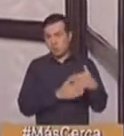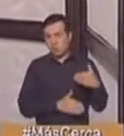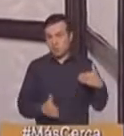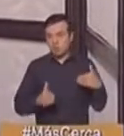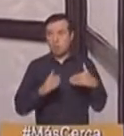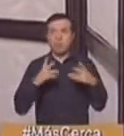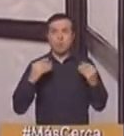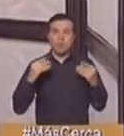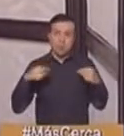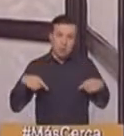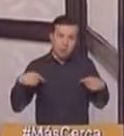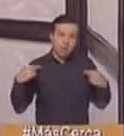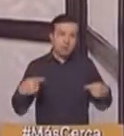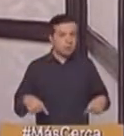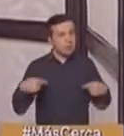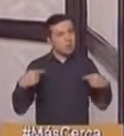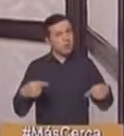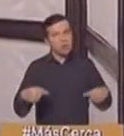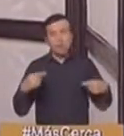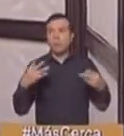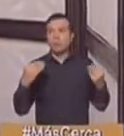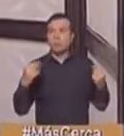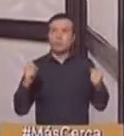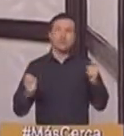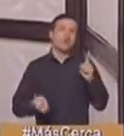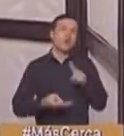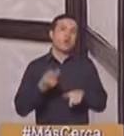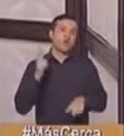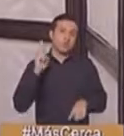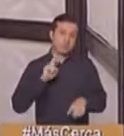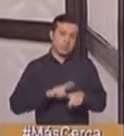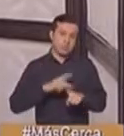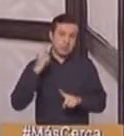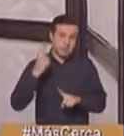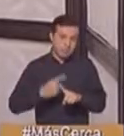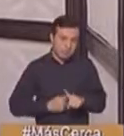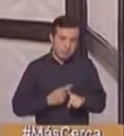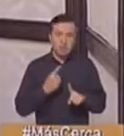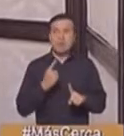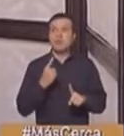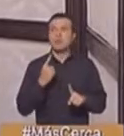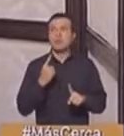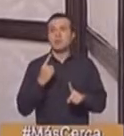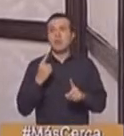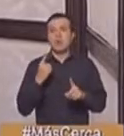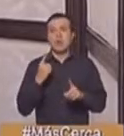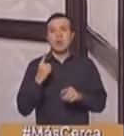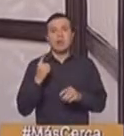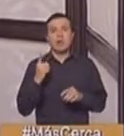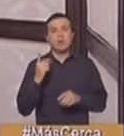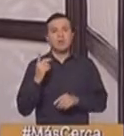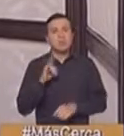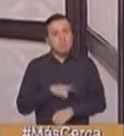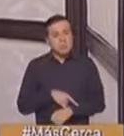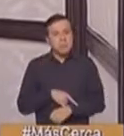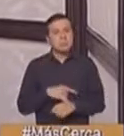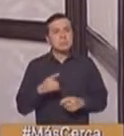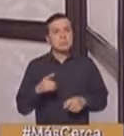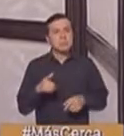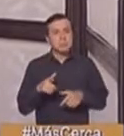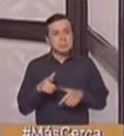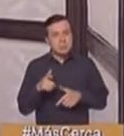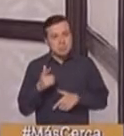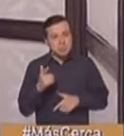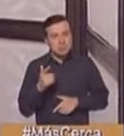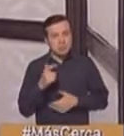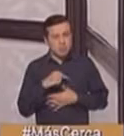muy frecuente, tenía hasta dos veces en el mes me daba las infecciones a las vías urinarias, pero con todo lo